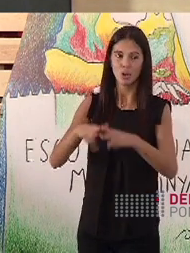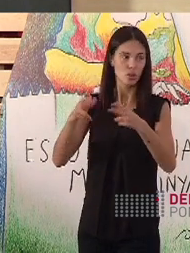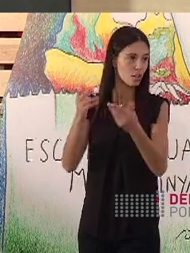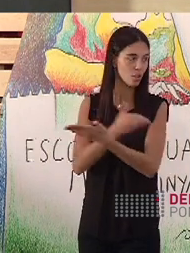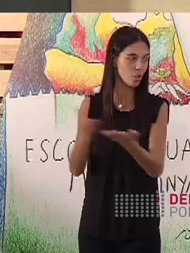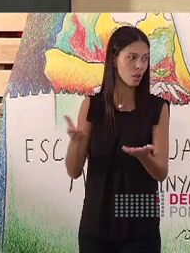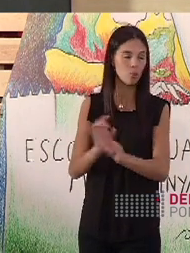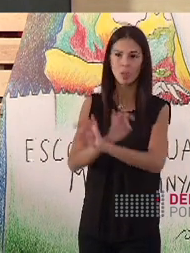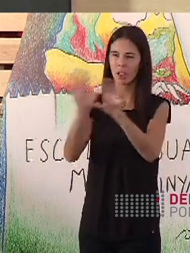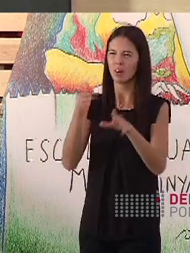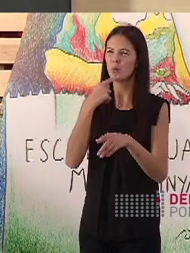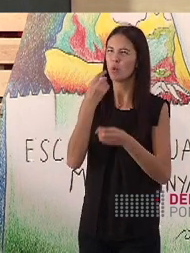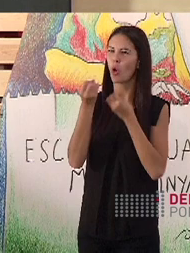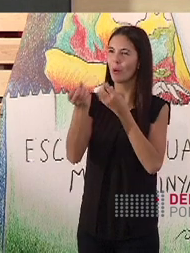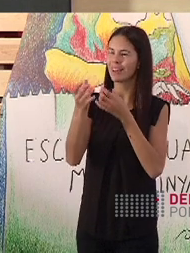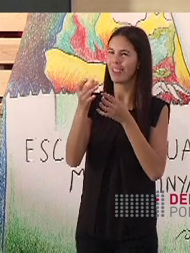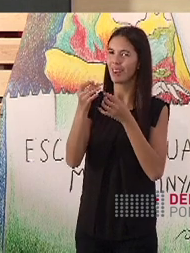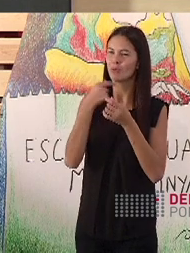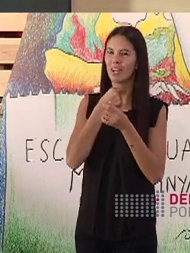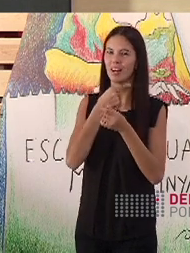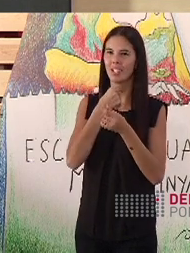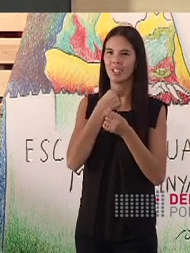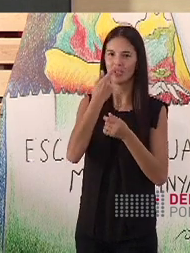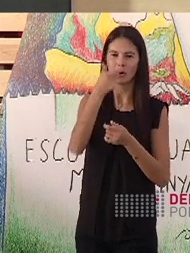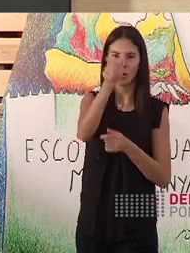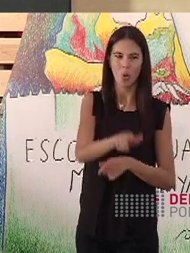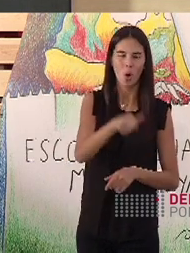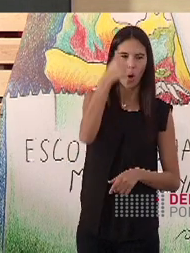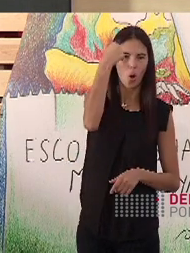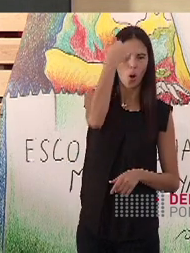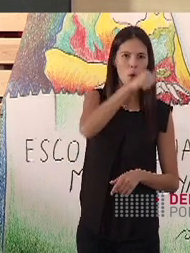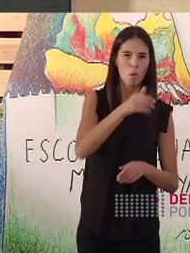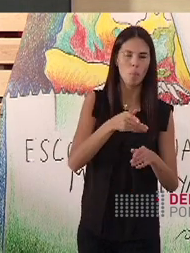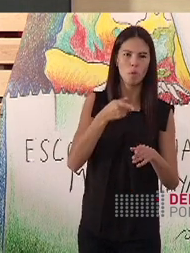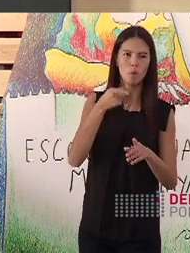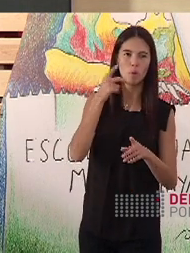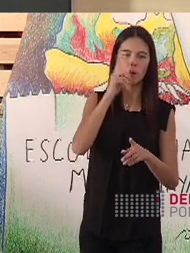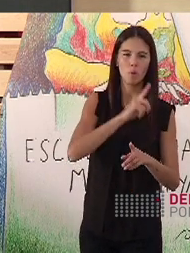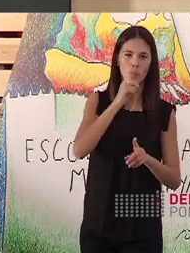ese que nos hizo tantísima gracia en Hola Putero? Bueno, es que ese vídeo,